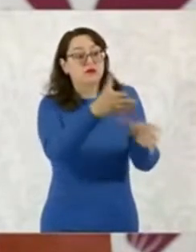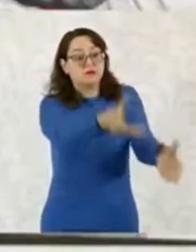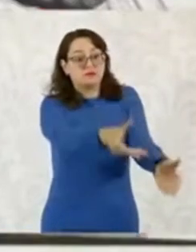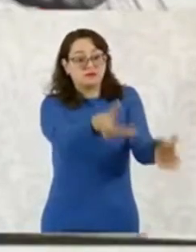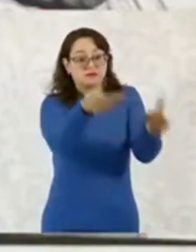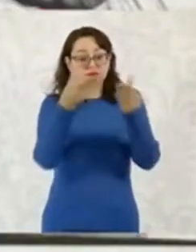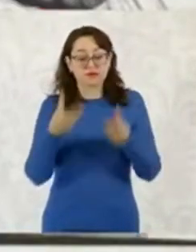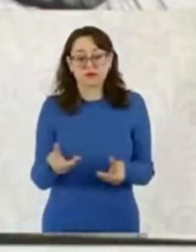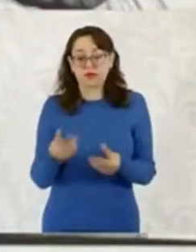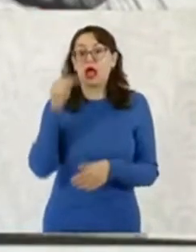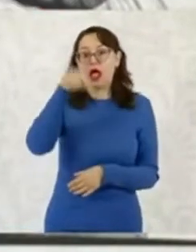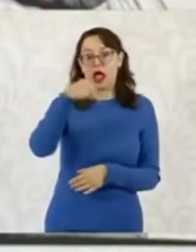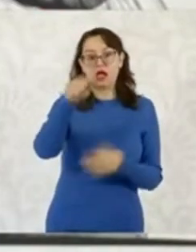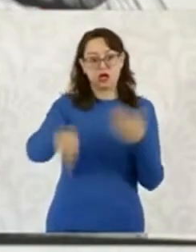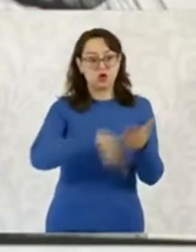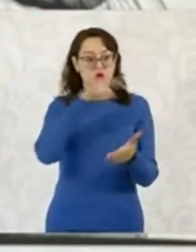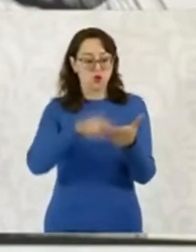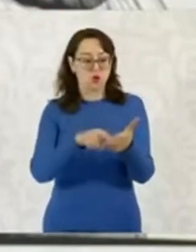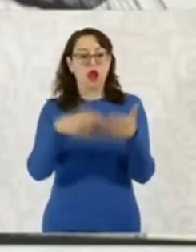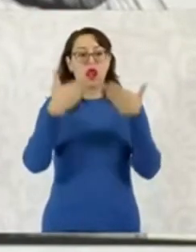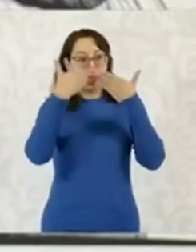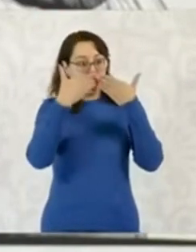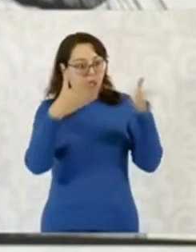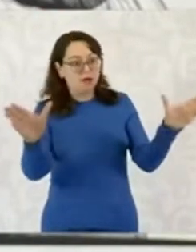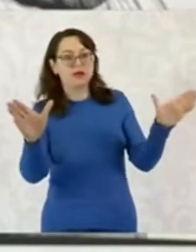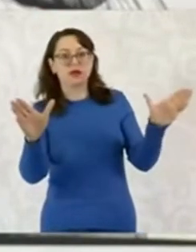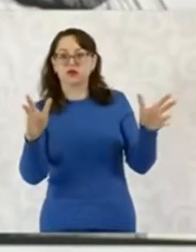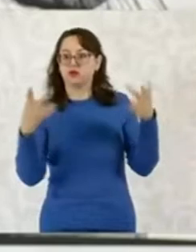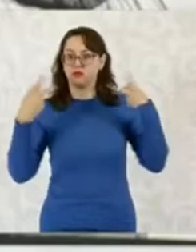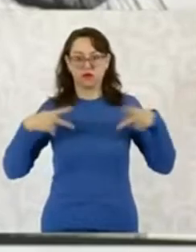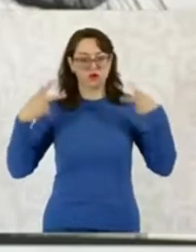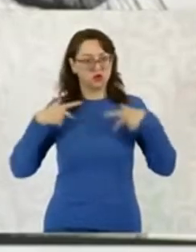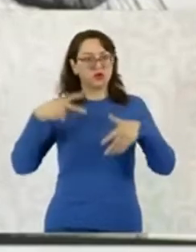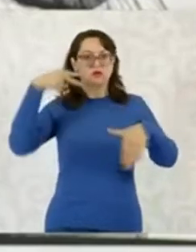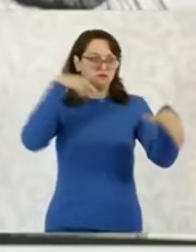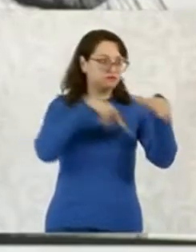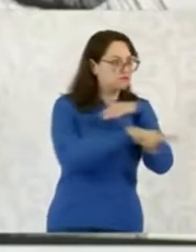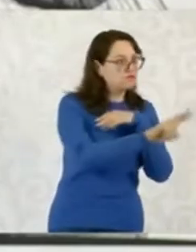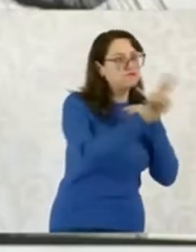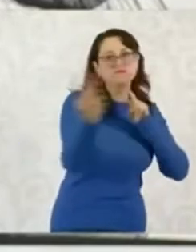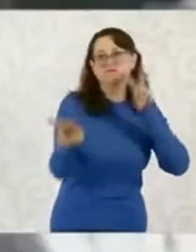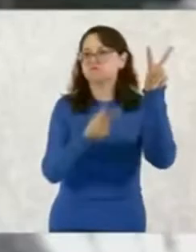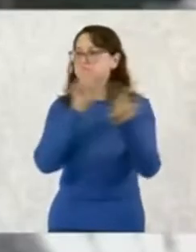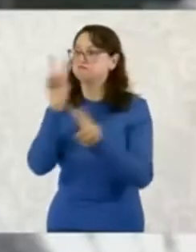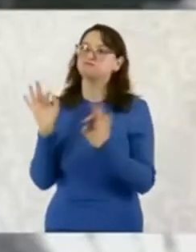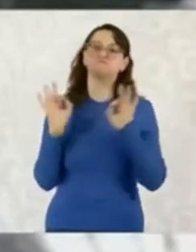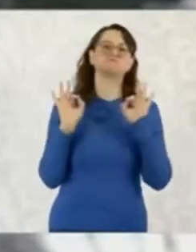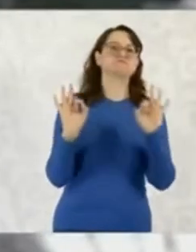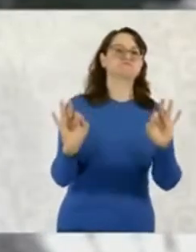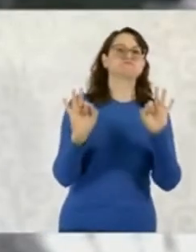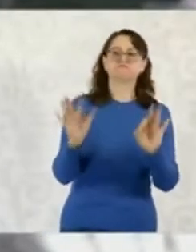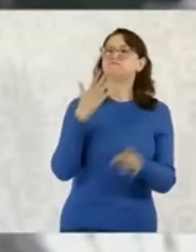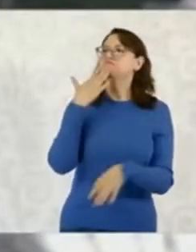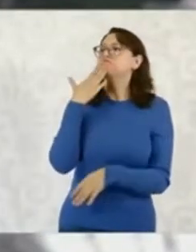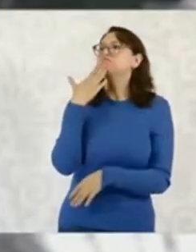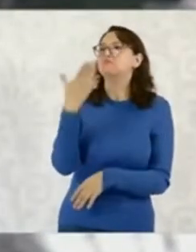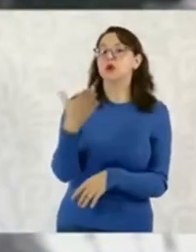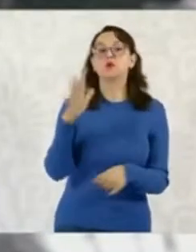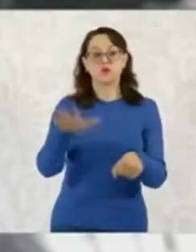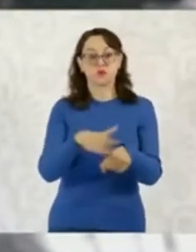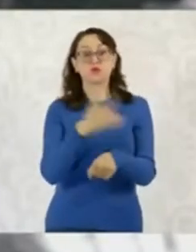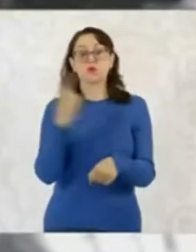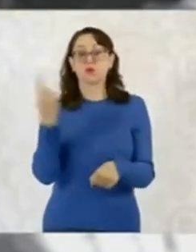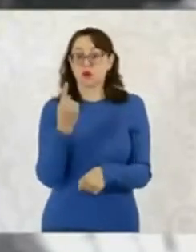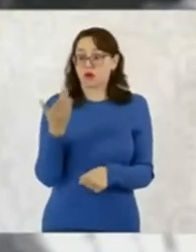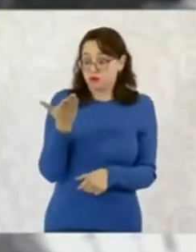el lugar, pues para que cada quien sacara sus conclusiones. Es relevante lo que dices, que es la